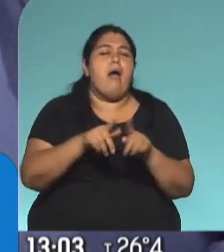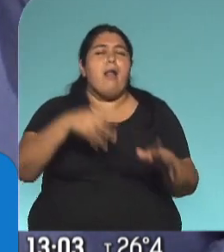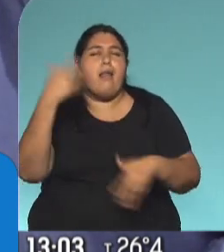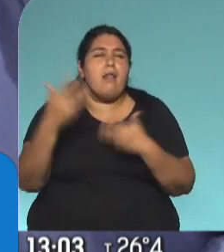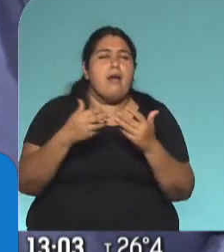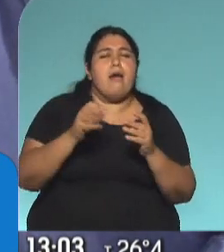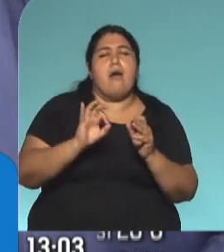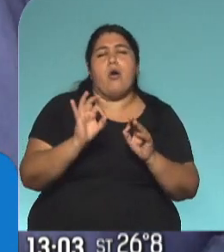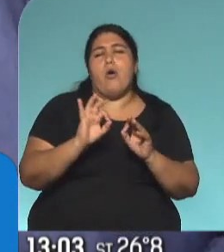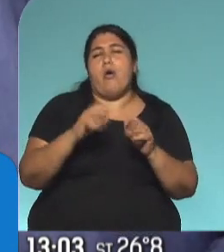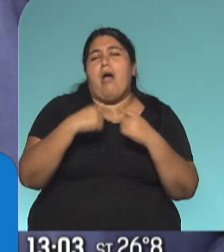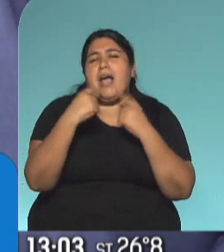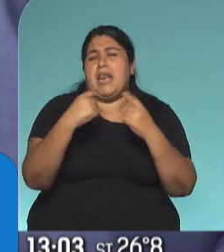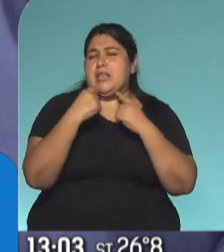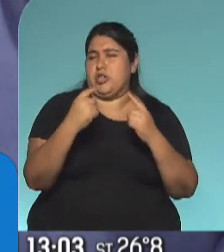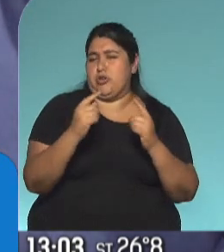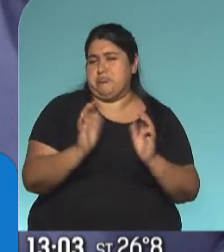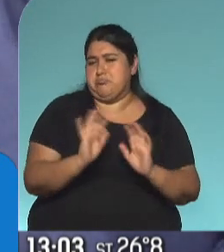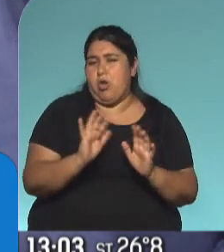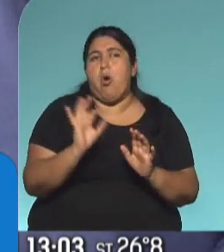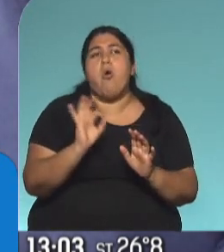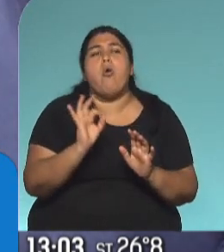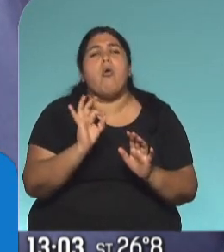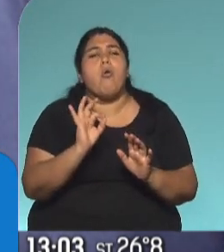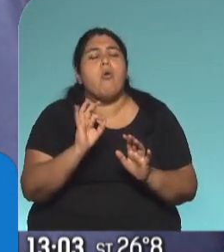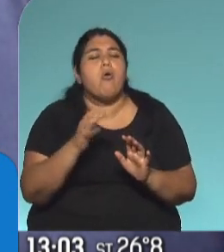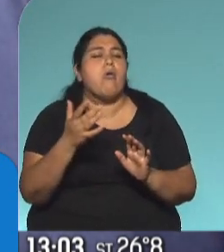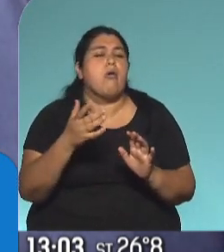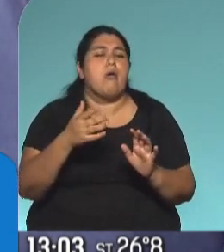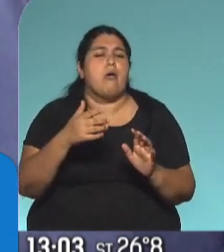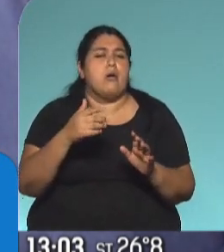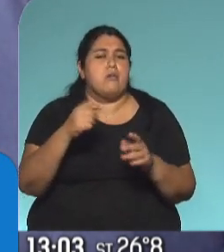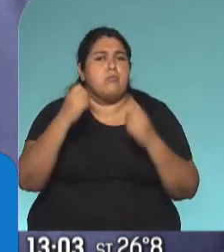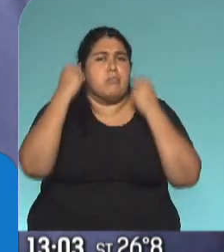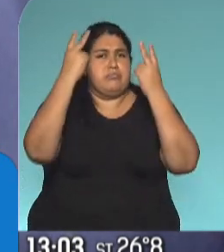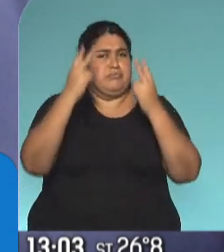aspavientos, ni levantamientos de ningún tipo,